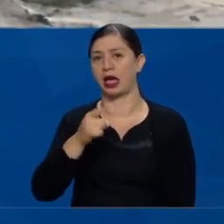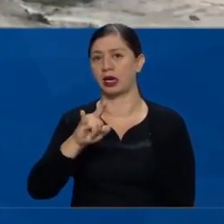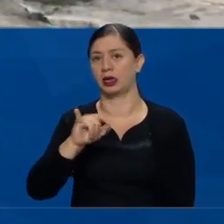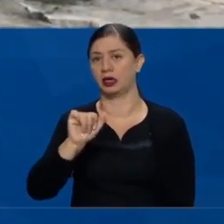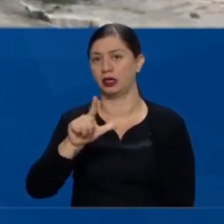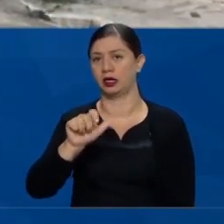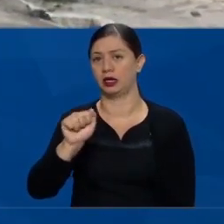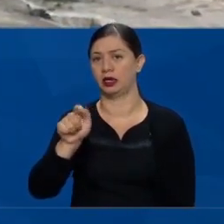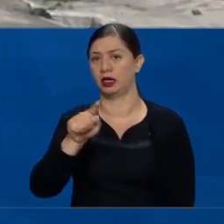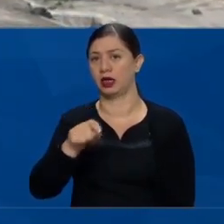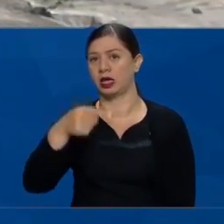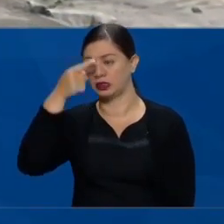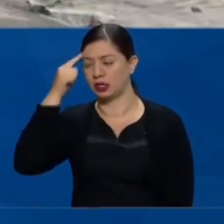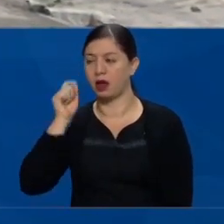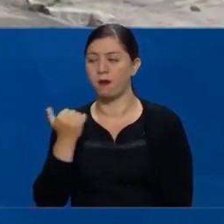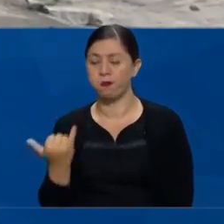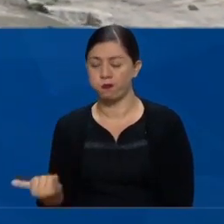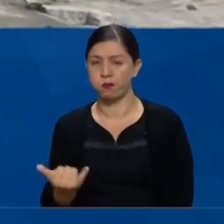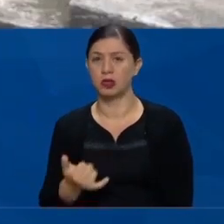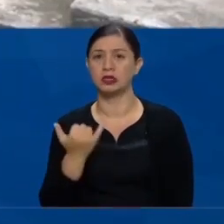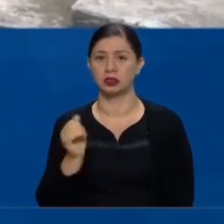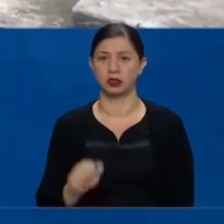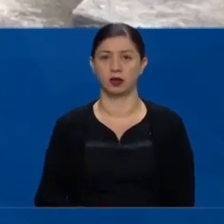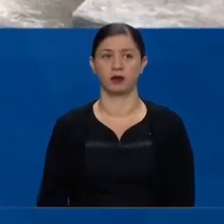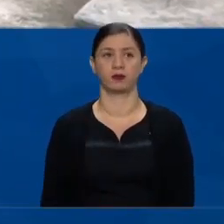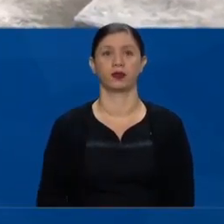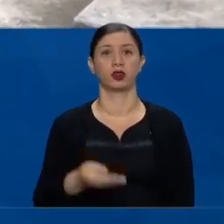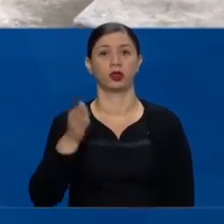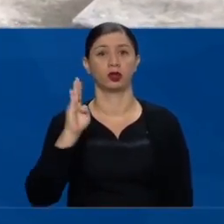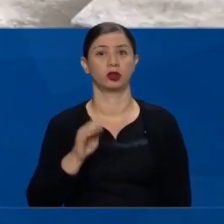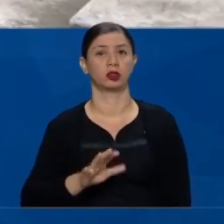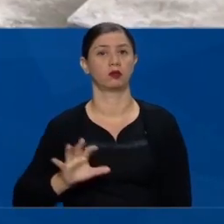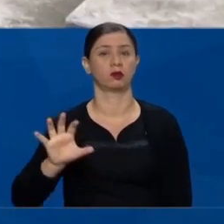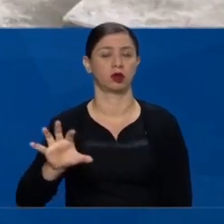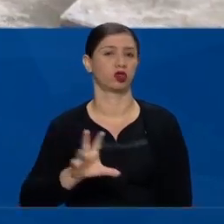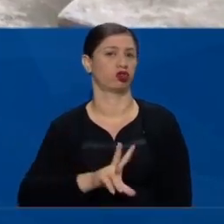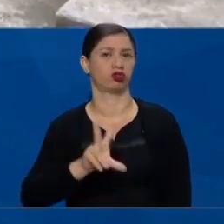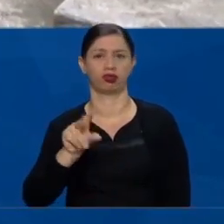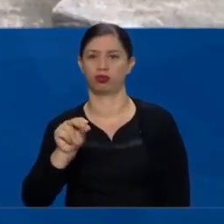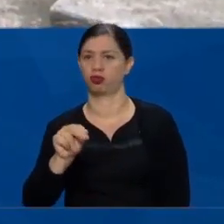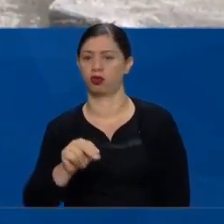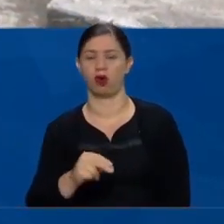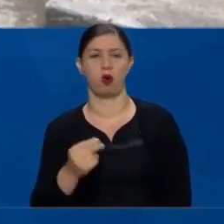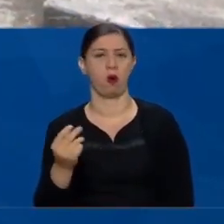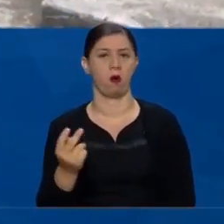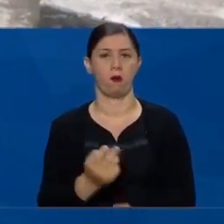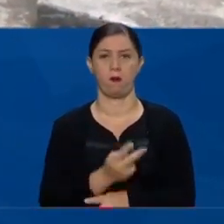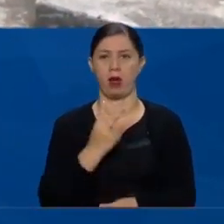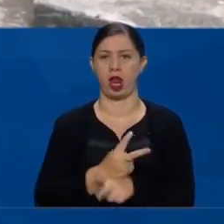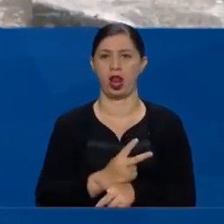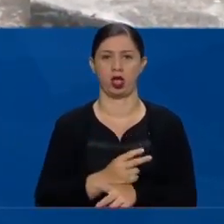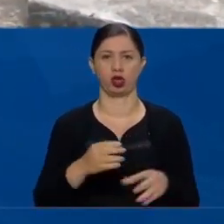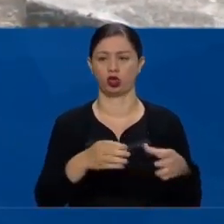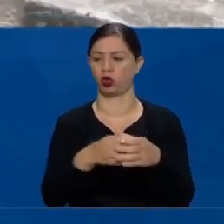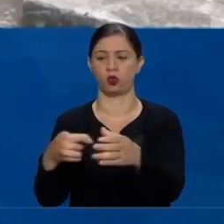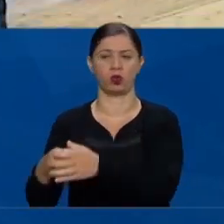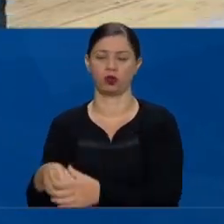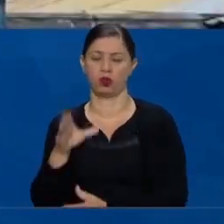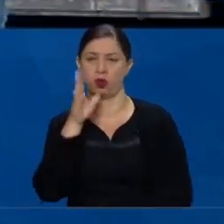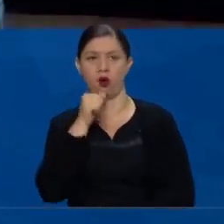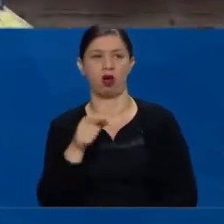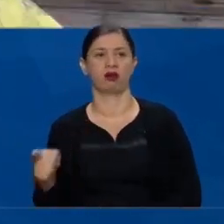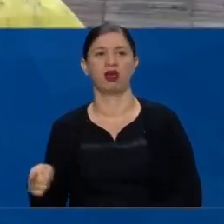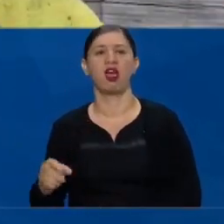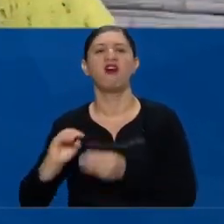autodefensas gaitanistas de Colombia en este sector? Dios y patria, buenos días. No, descartado estos grupos al margen de la ley. Esto es una forma de